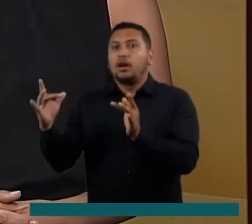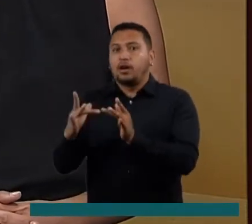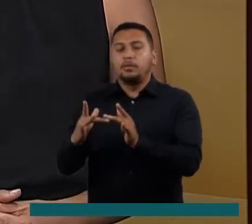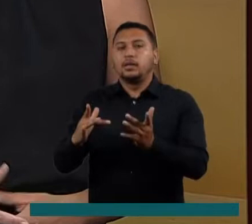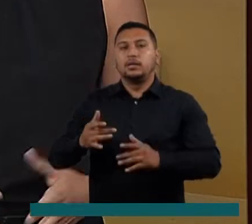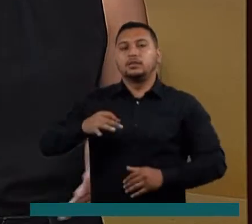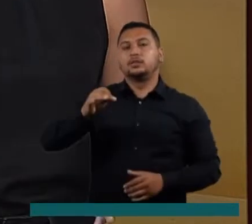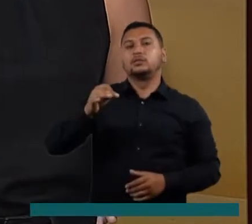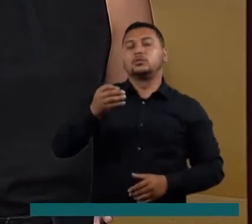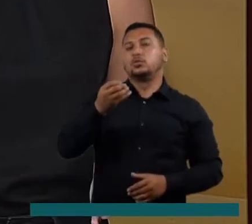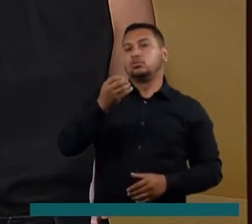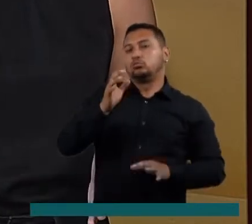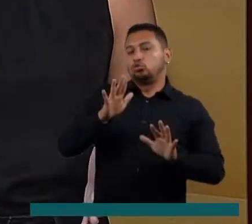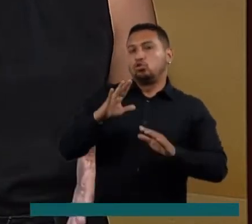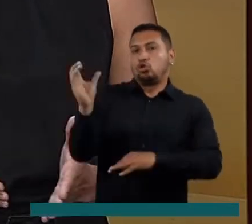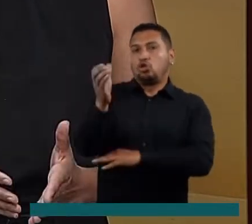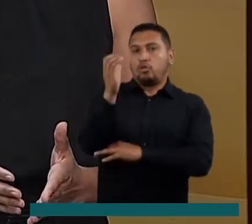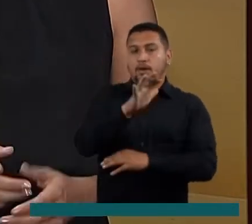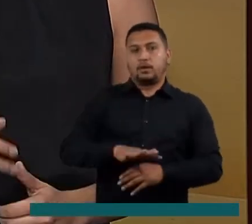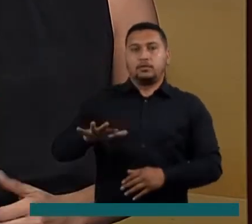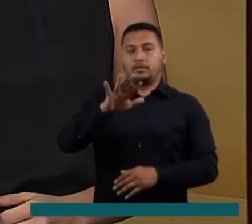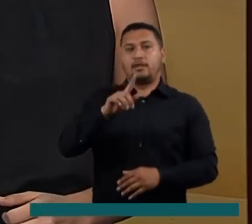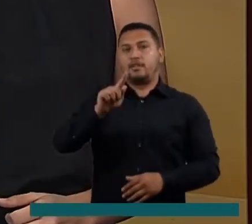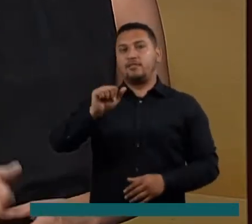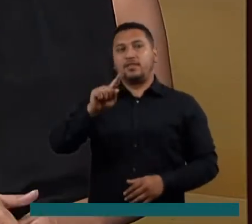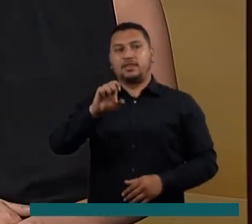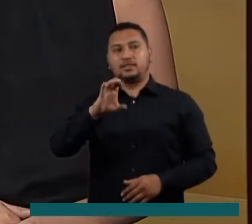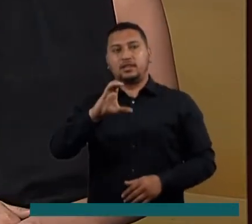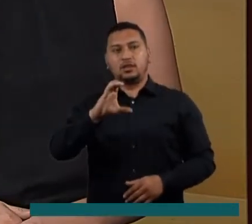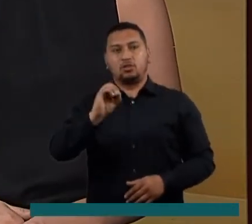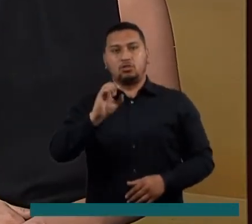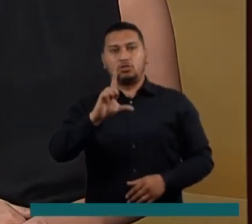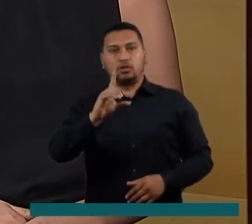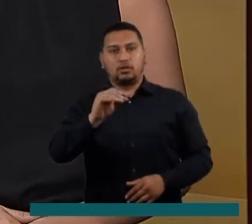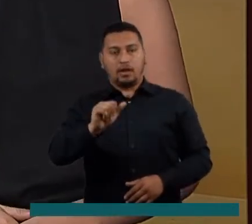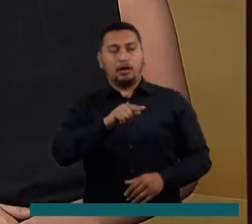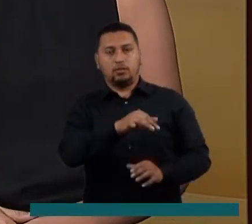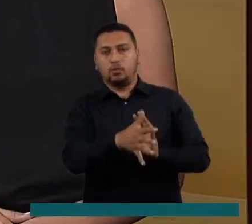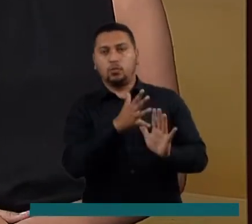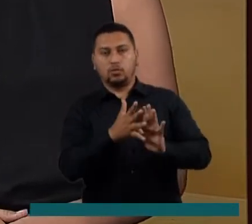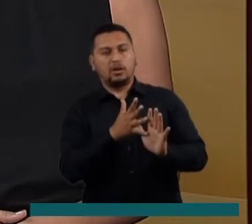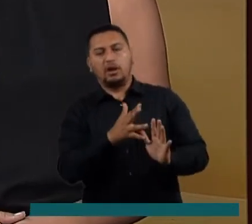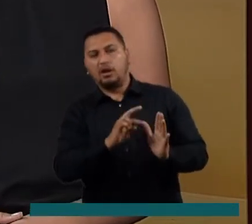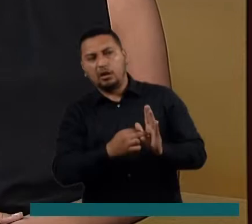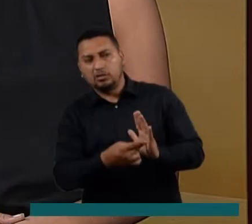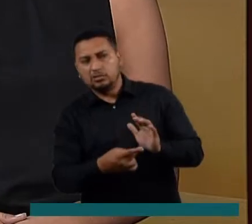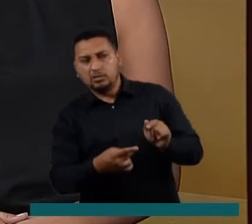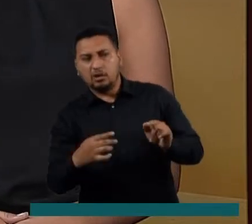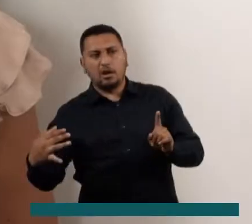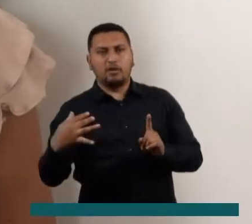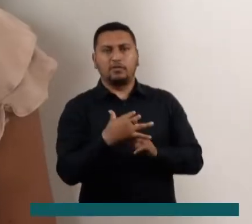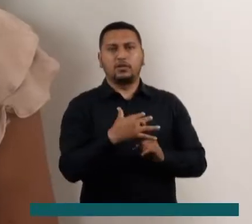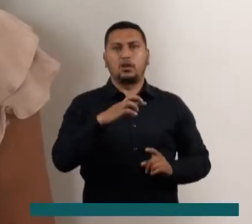Colombianos, FASECOLDA, nos explica un poco más sobre esto y nos cuenta qué significa, por otro lado, no afectar la póliza.